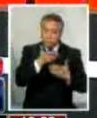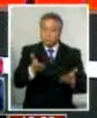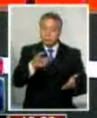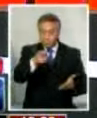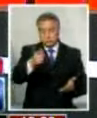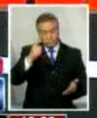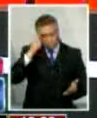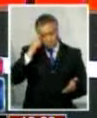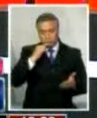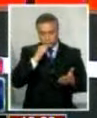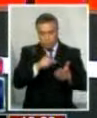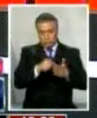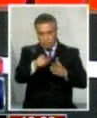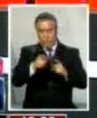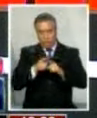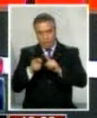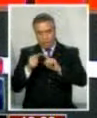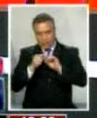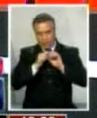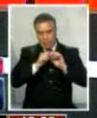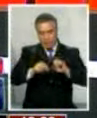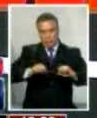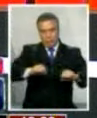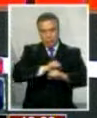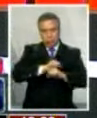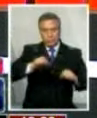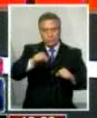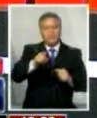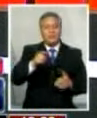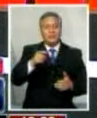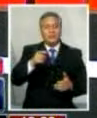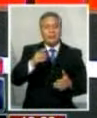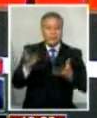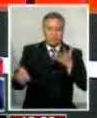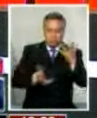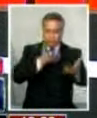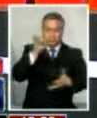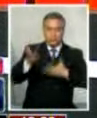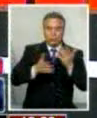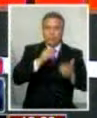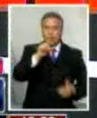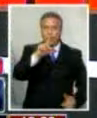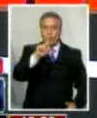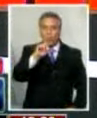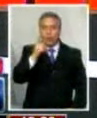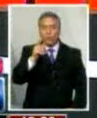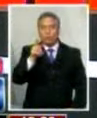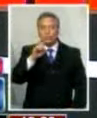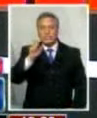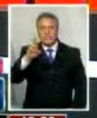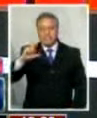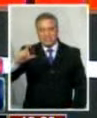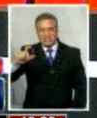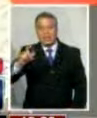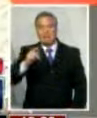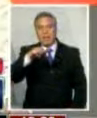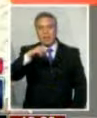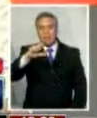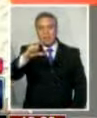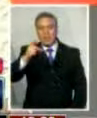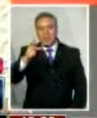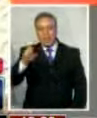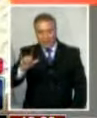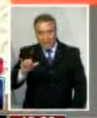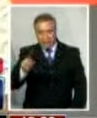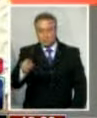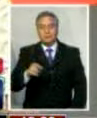de el atentado donde murieron el matrimonio Luxinger-Mackay, ¿sí cabría entonces dentro de esa tipificación de delito?